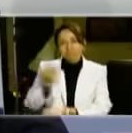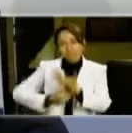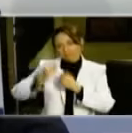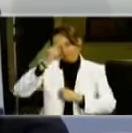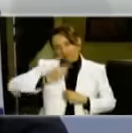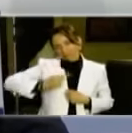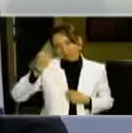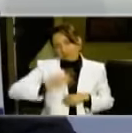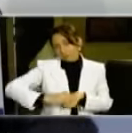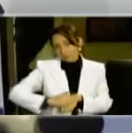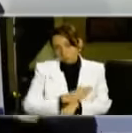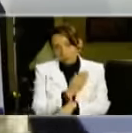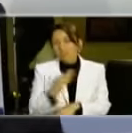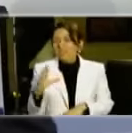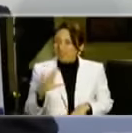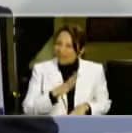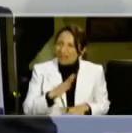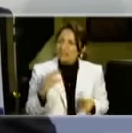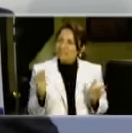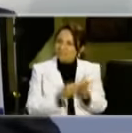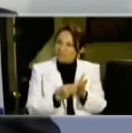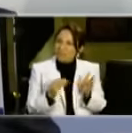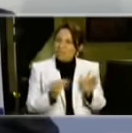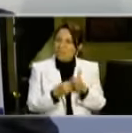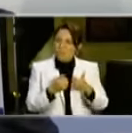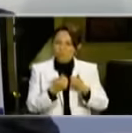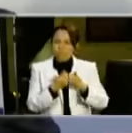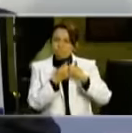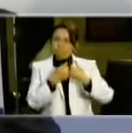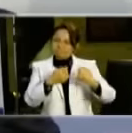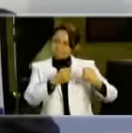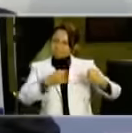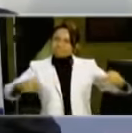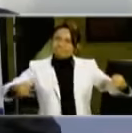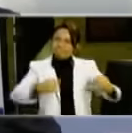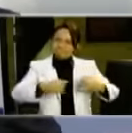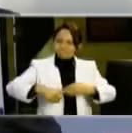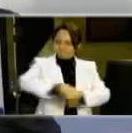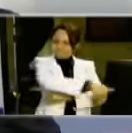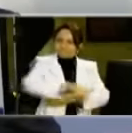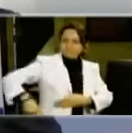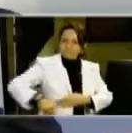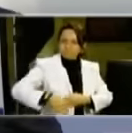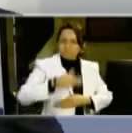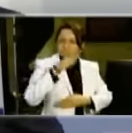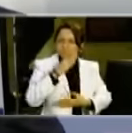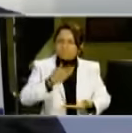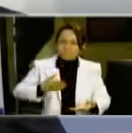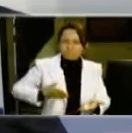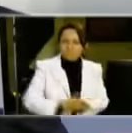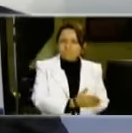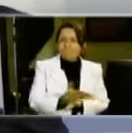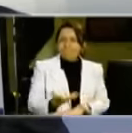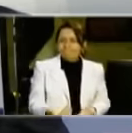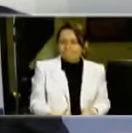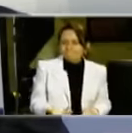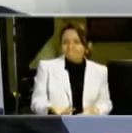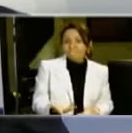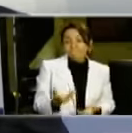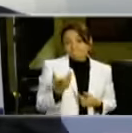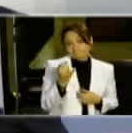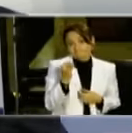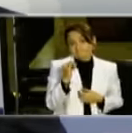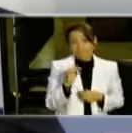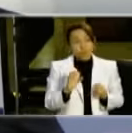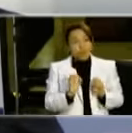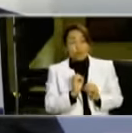región demasiados límites arancelarios y no arancelarios a los procesos de integración, y para qué hablar de la libre